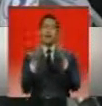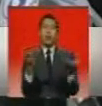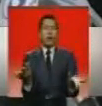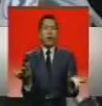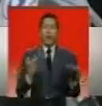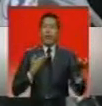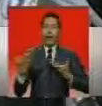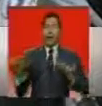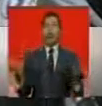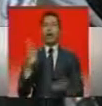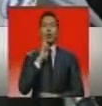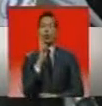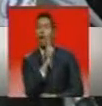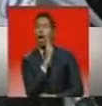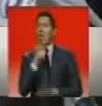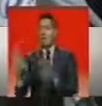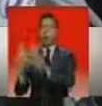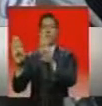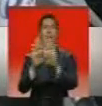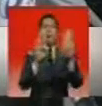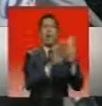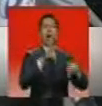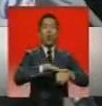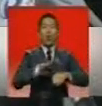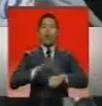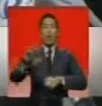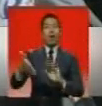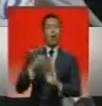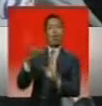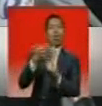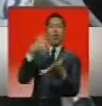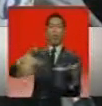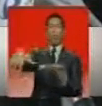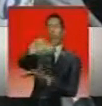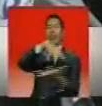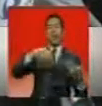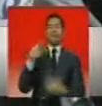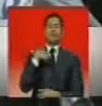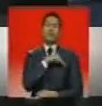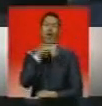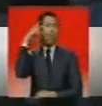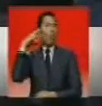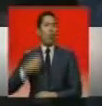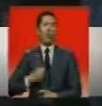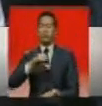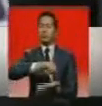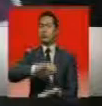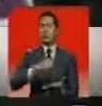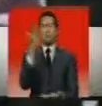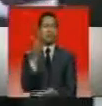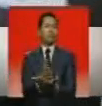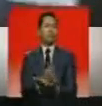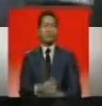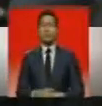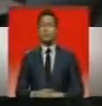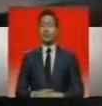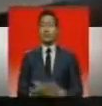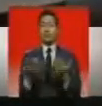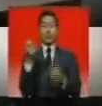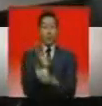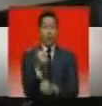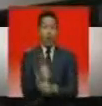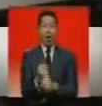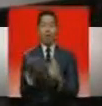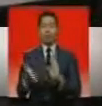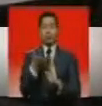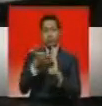hay restaurantes y todo, sobre todo el factor económico que está afectando mucho a la ciudad de Cuenca. Afirman que los trabajos no se agilitan.